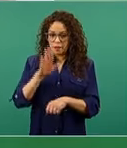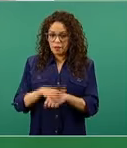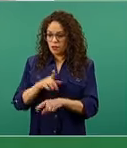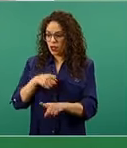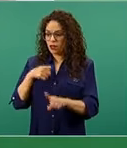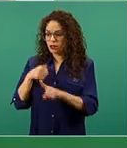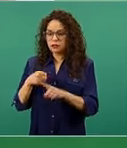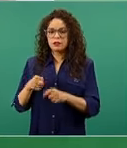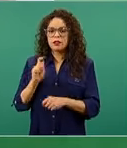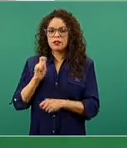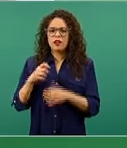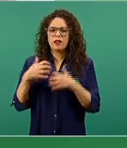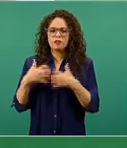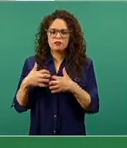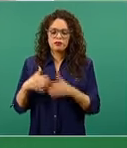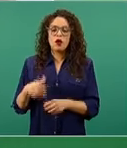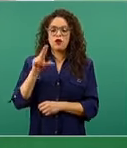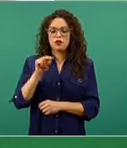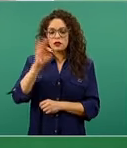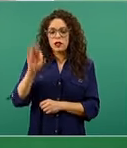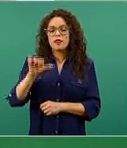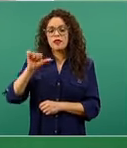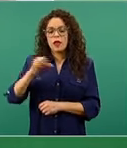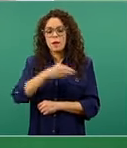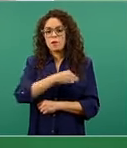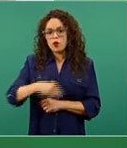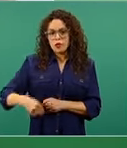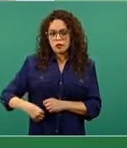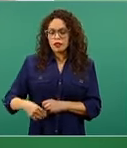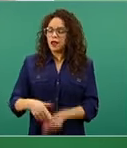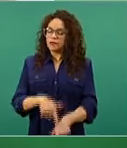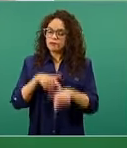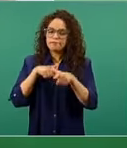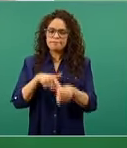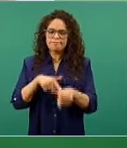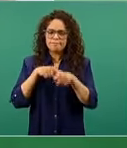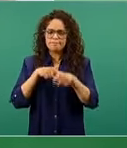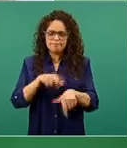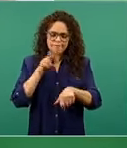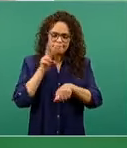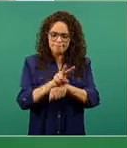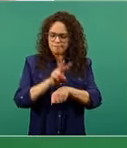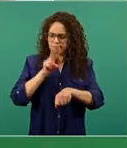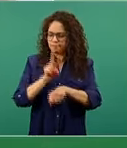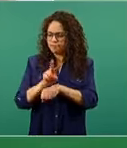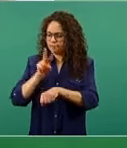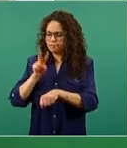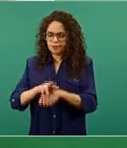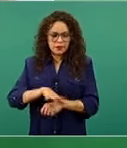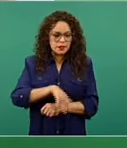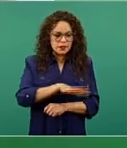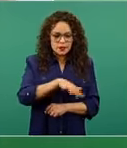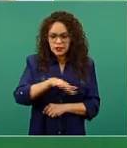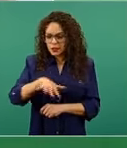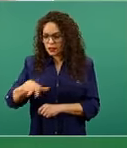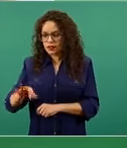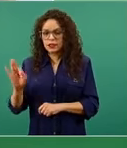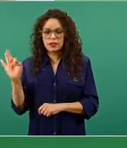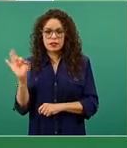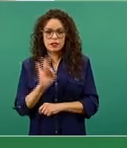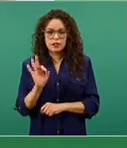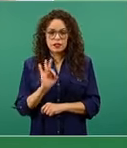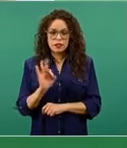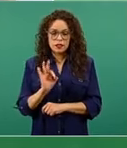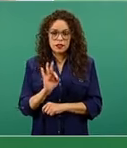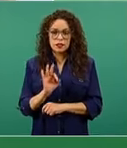el 80% en 16 municipios. Y seguimos haciendo vigilancia epidemiológica, búsqueda intencionada de casos prácticamente en todo